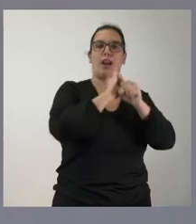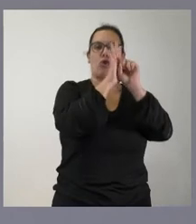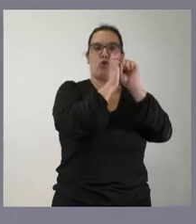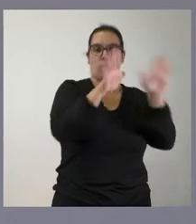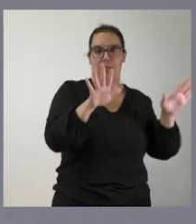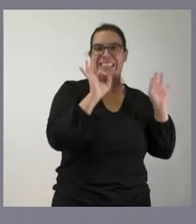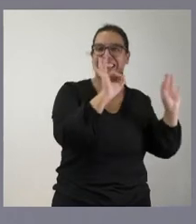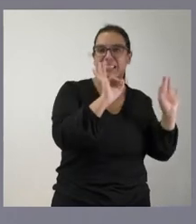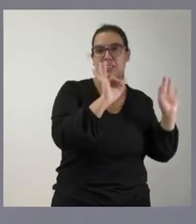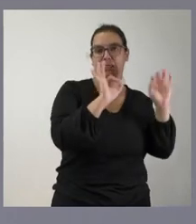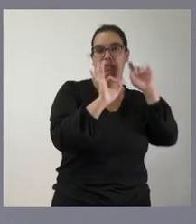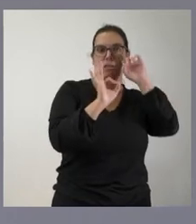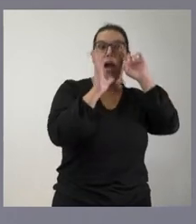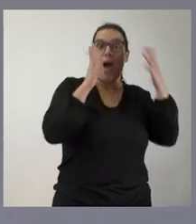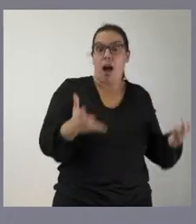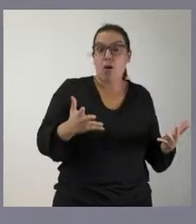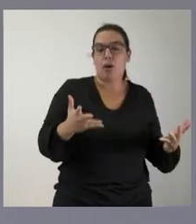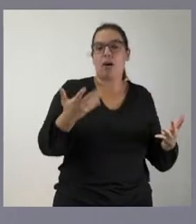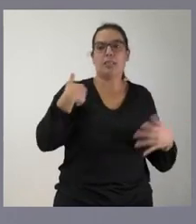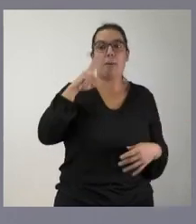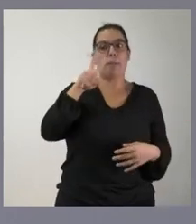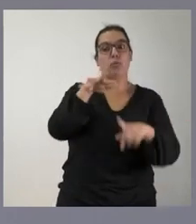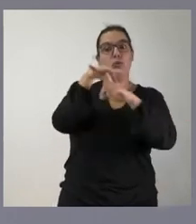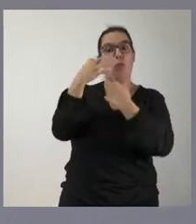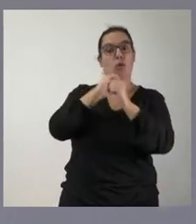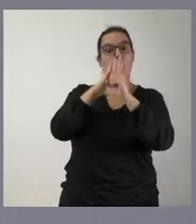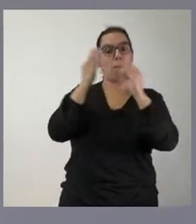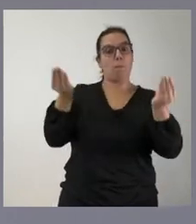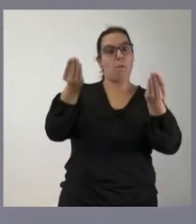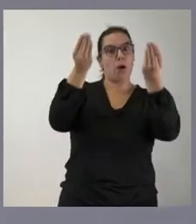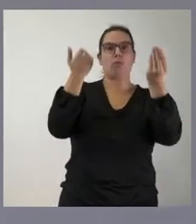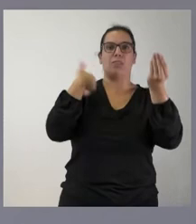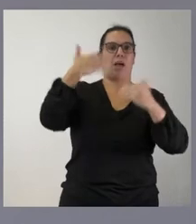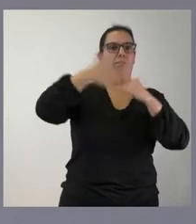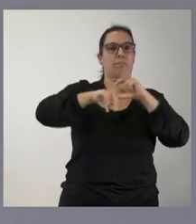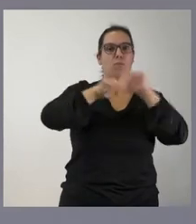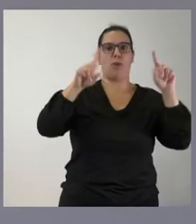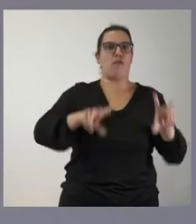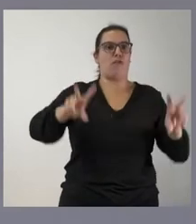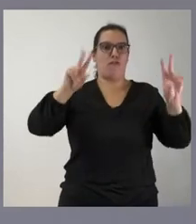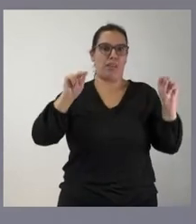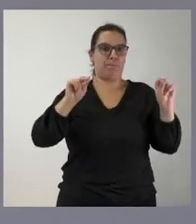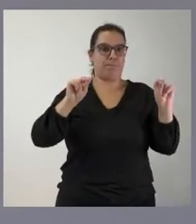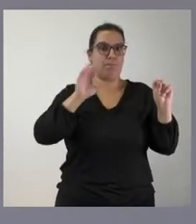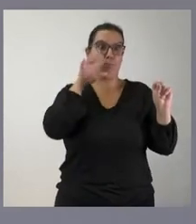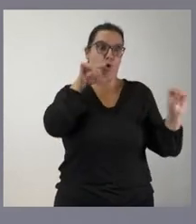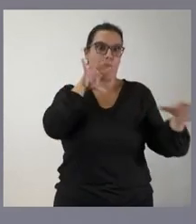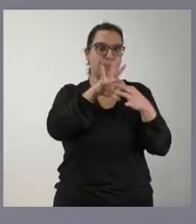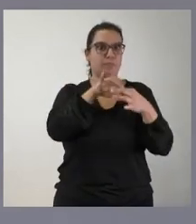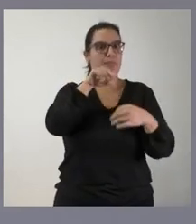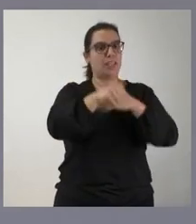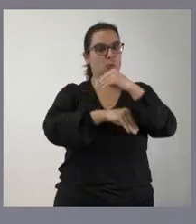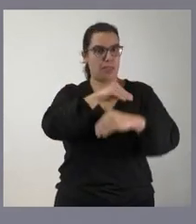era el Kobe 19 nos parece que ha llegado el momento en función de la evolución de los datos de renunciar una restricción que habíamos puesto por esa materia y eso lo que hacemos hoy